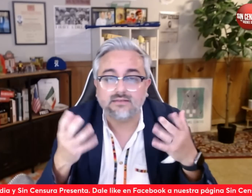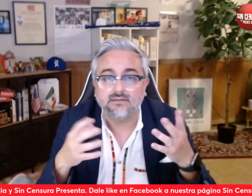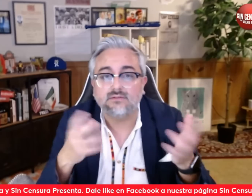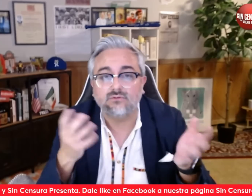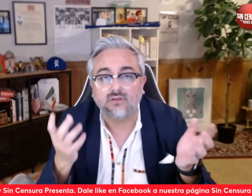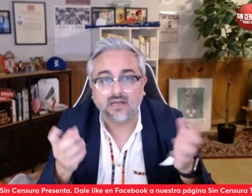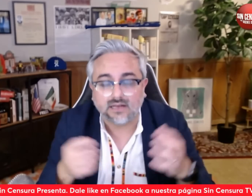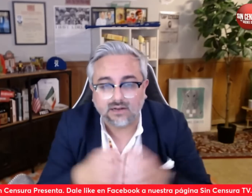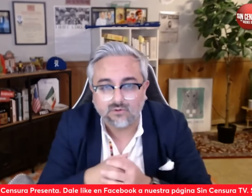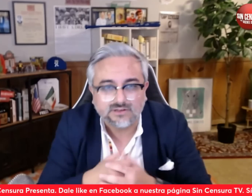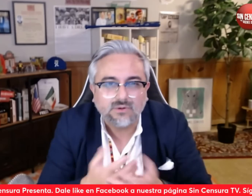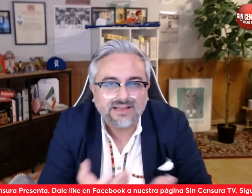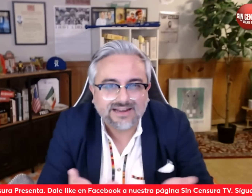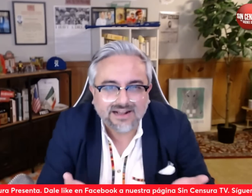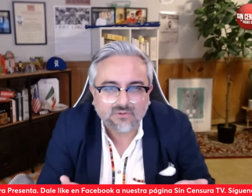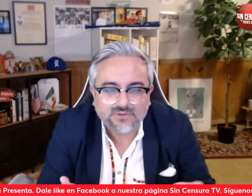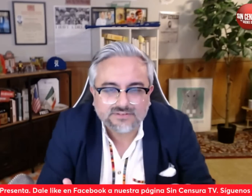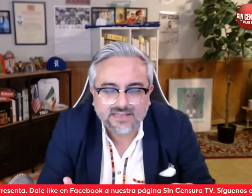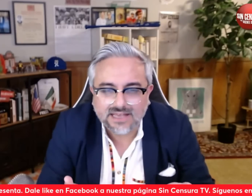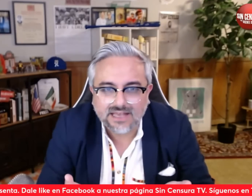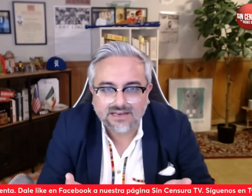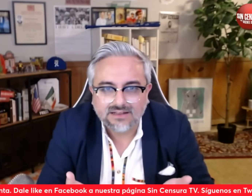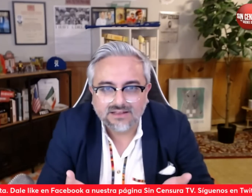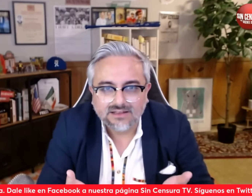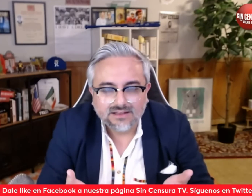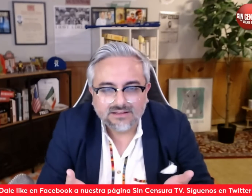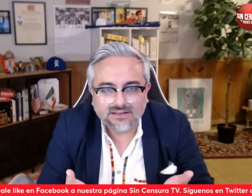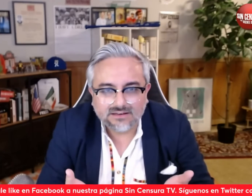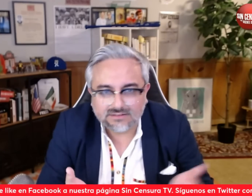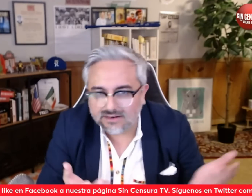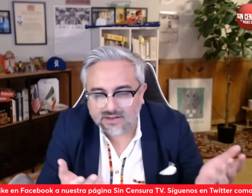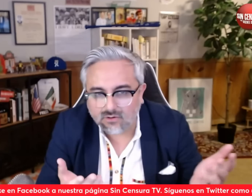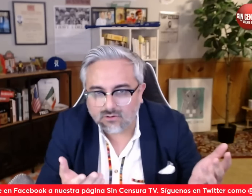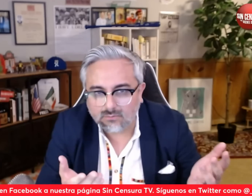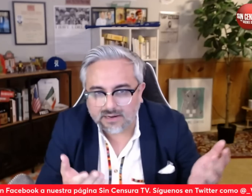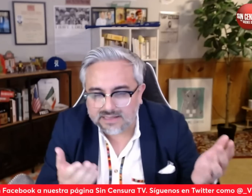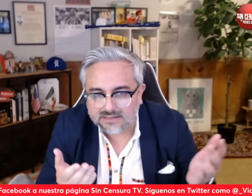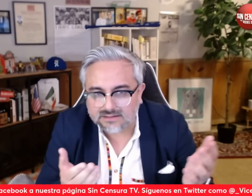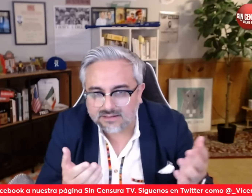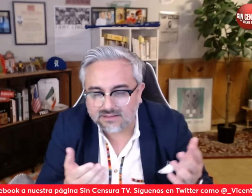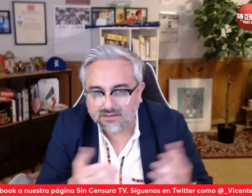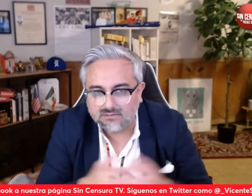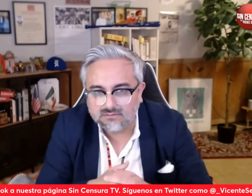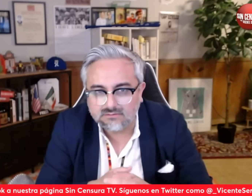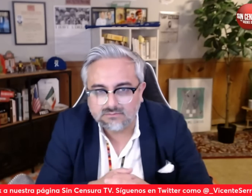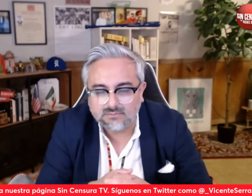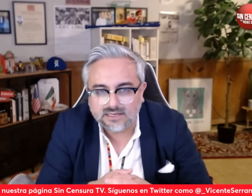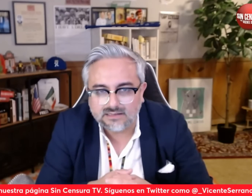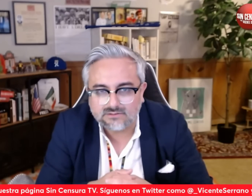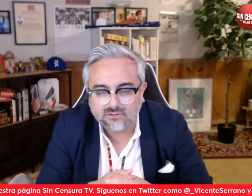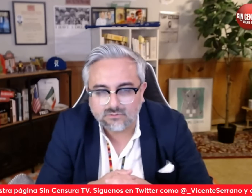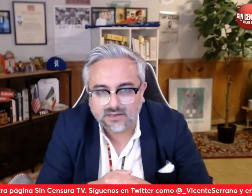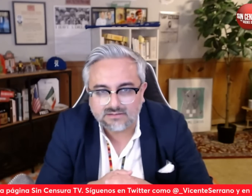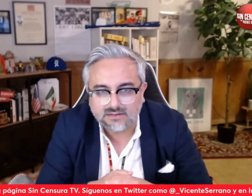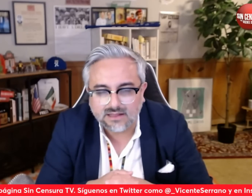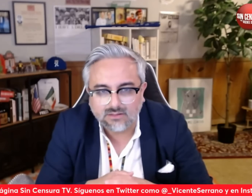los requisitos de la carrera judicial. ¿Cuál carrera judicial? Ser hijo pariente de un